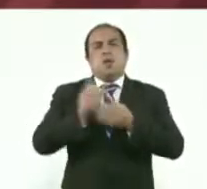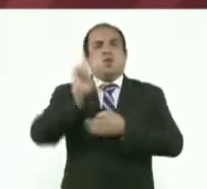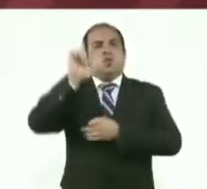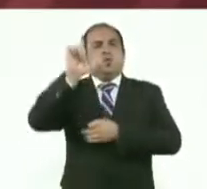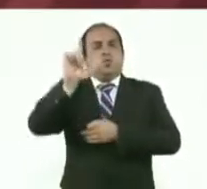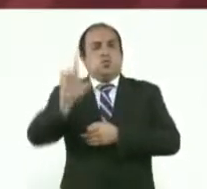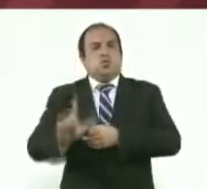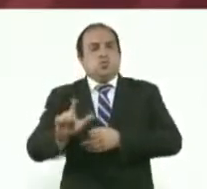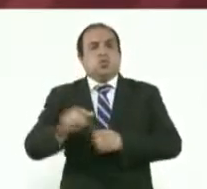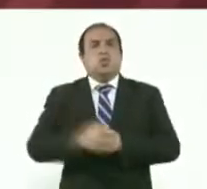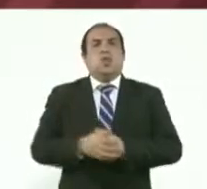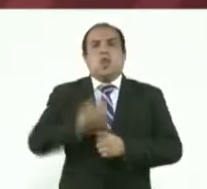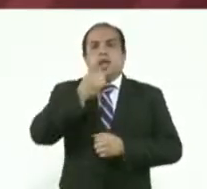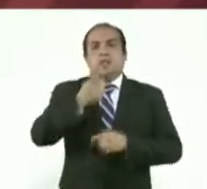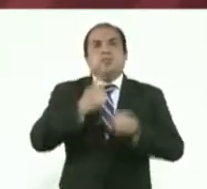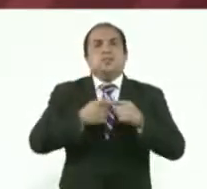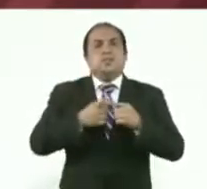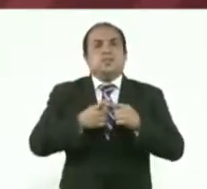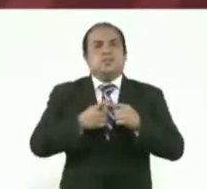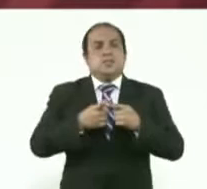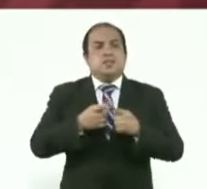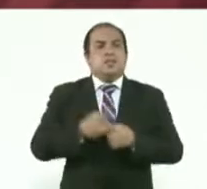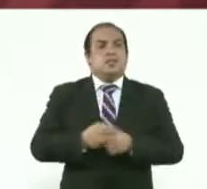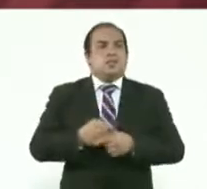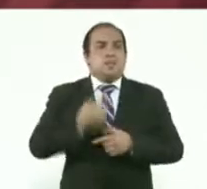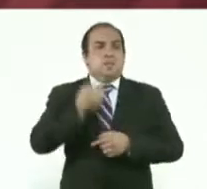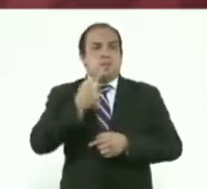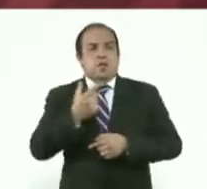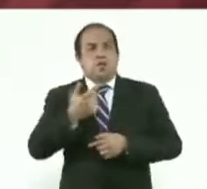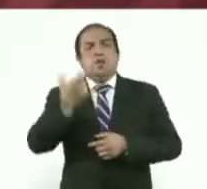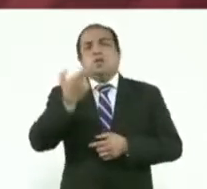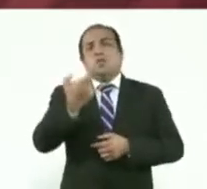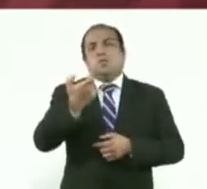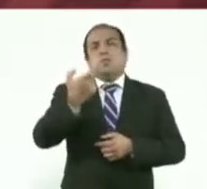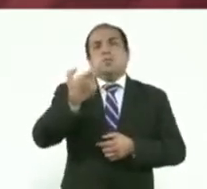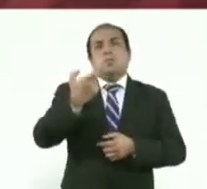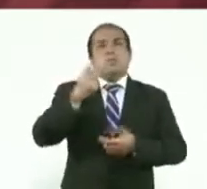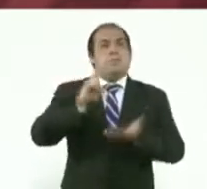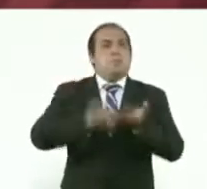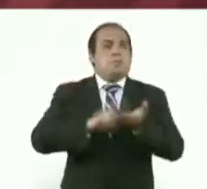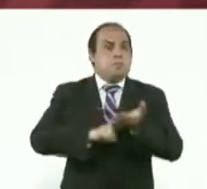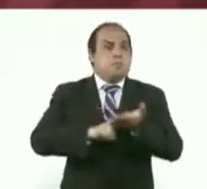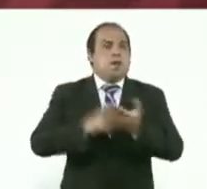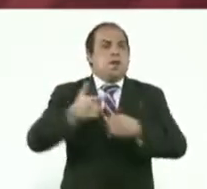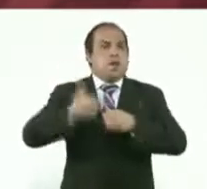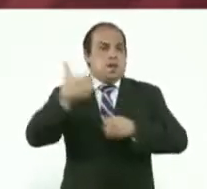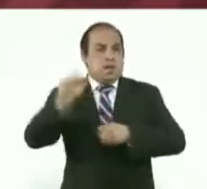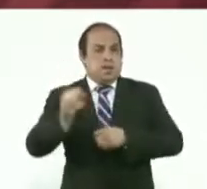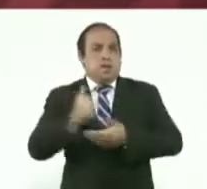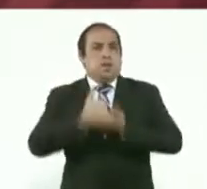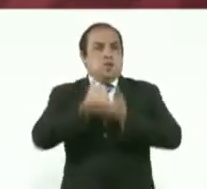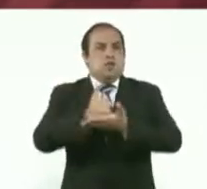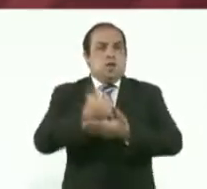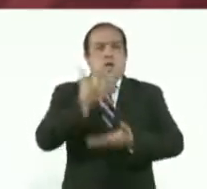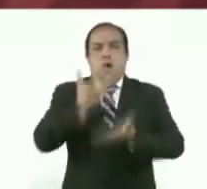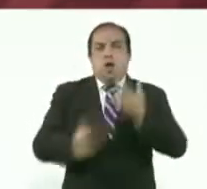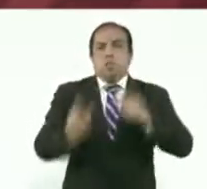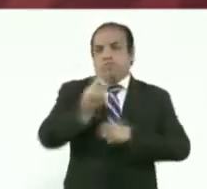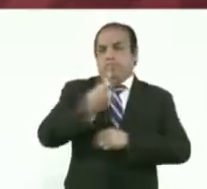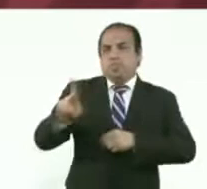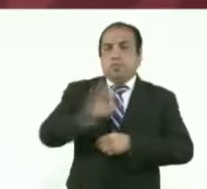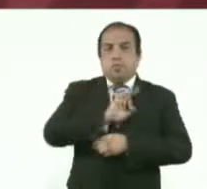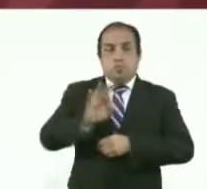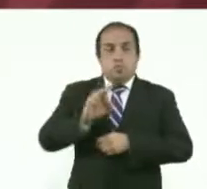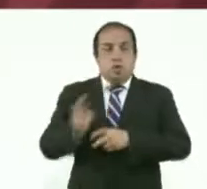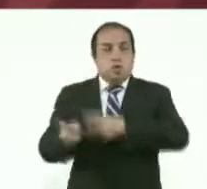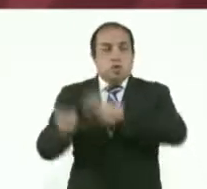diciendo él quién es quién en los precios a nivel nacional ayuda. Entonces ahora pues también la ciudadanía puede subir a sus redes